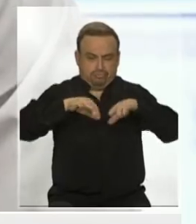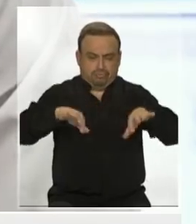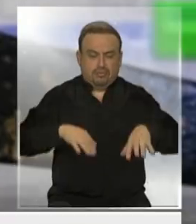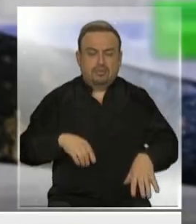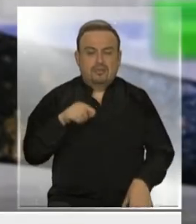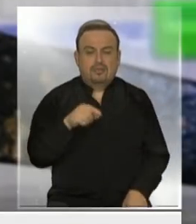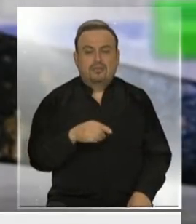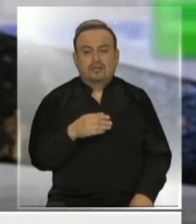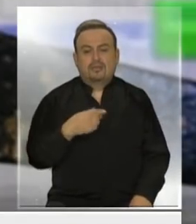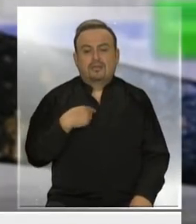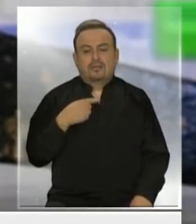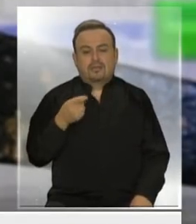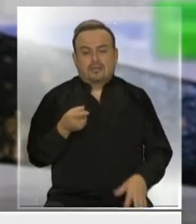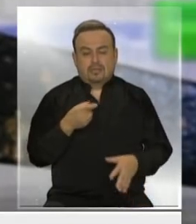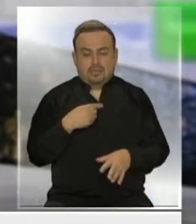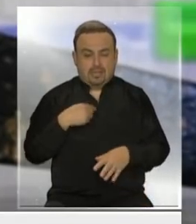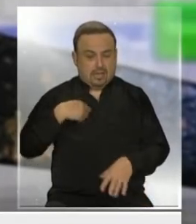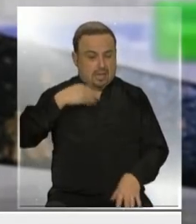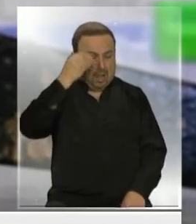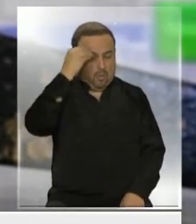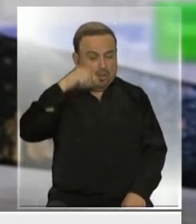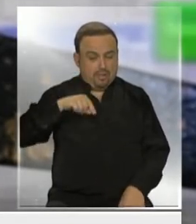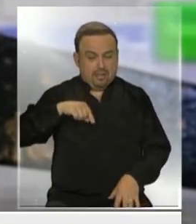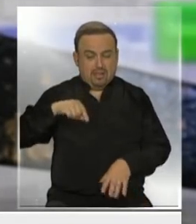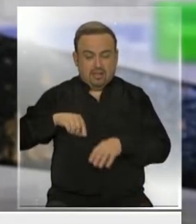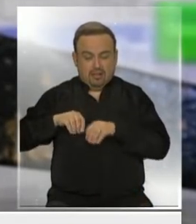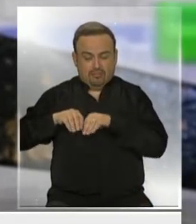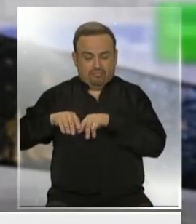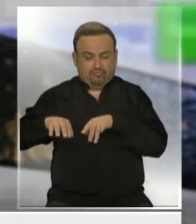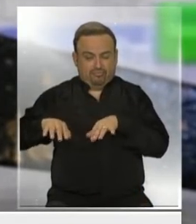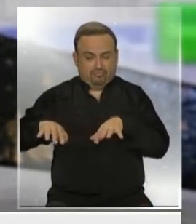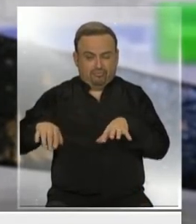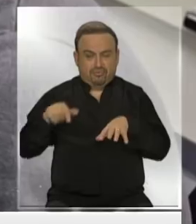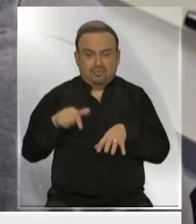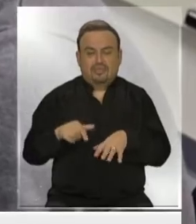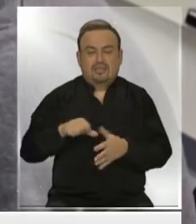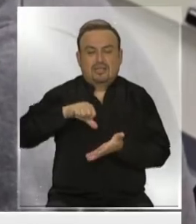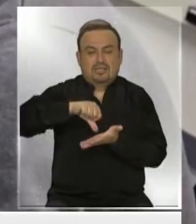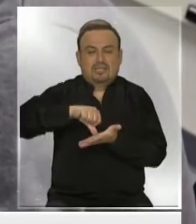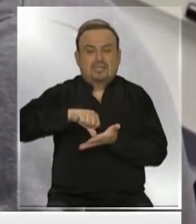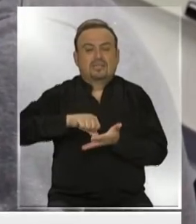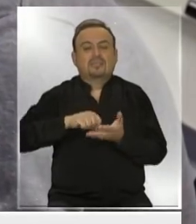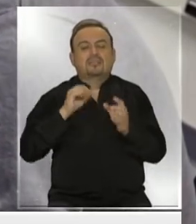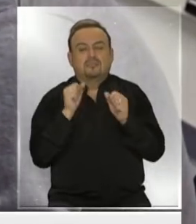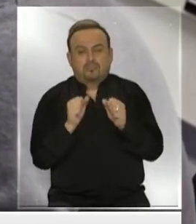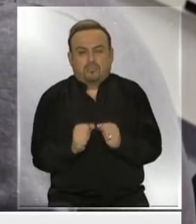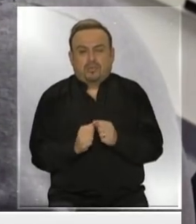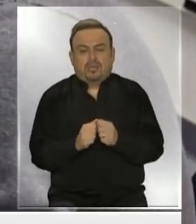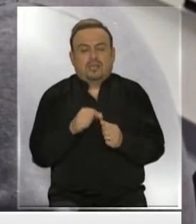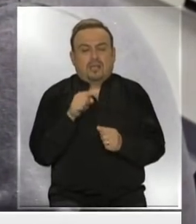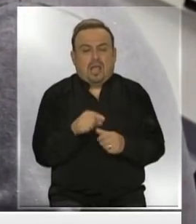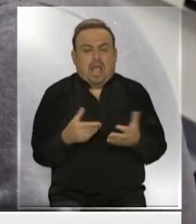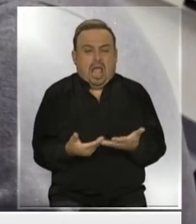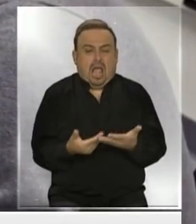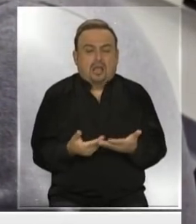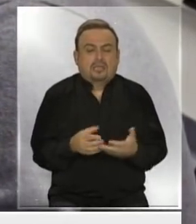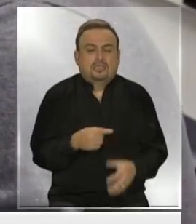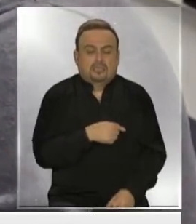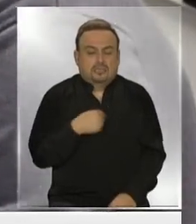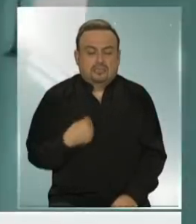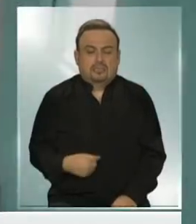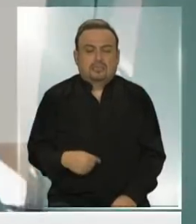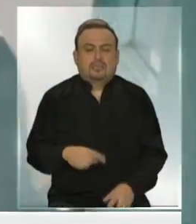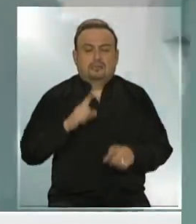wang recordemos el epicentro de este virus y de esta manera o sea podríamos estar hablando de que actualmente china